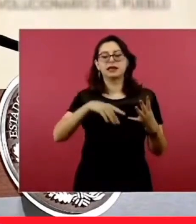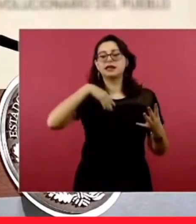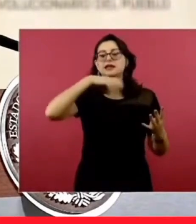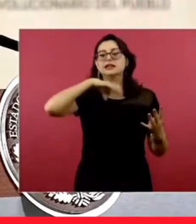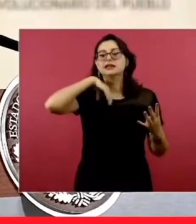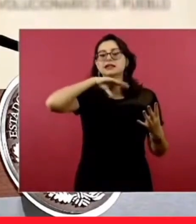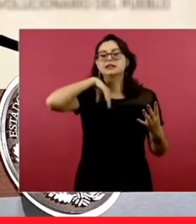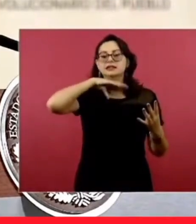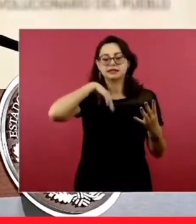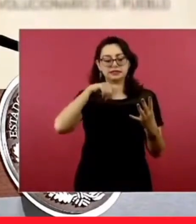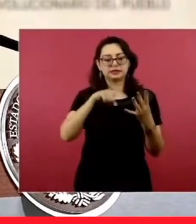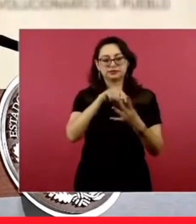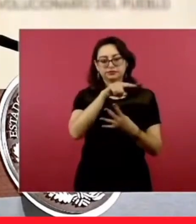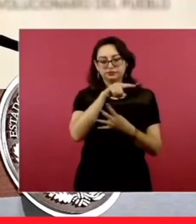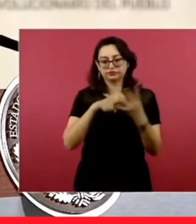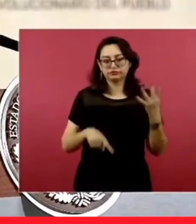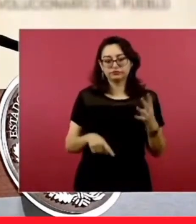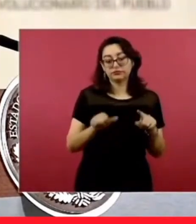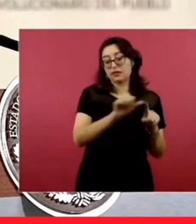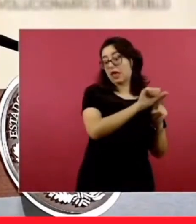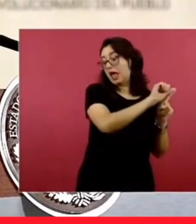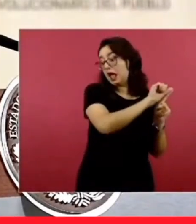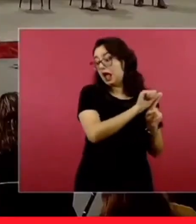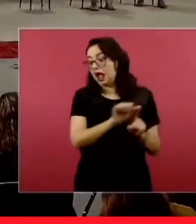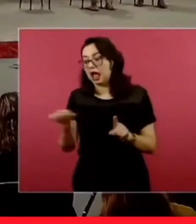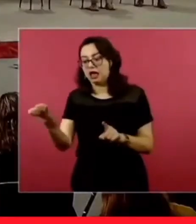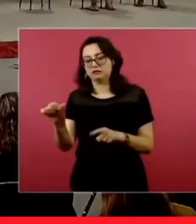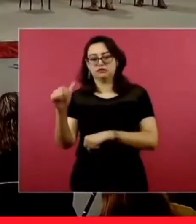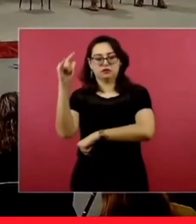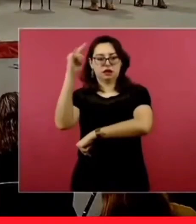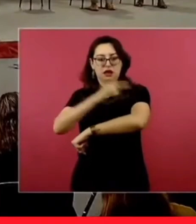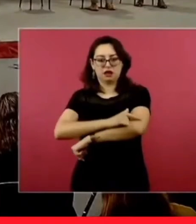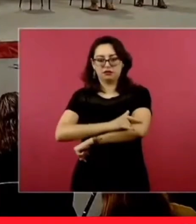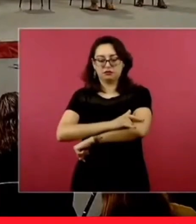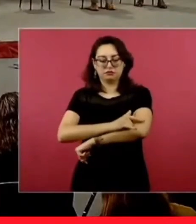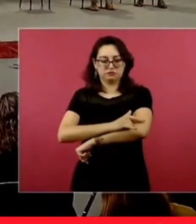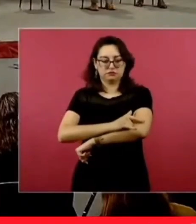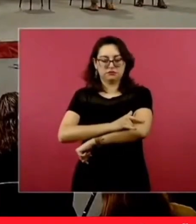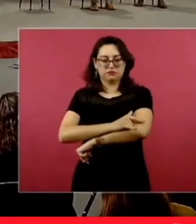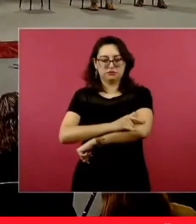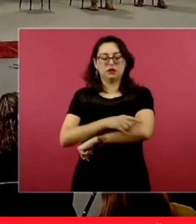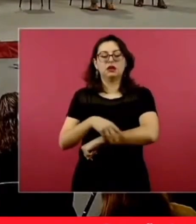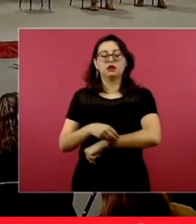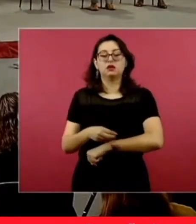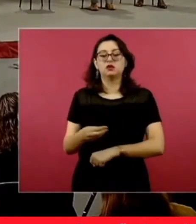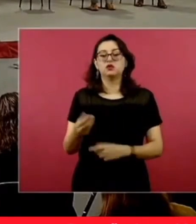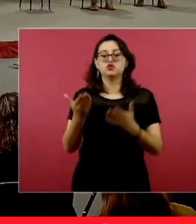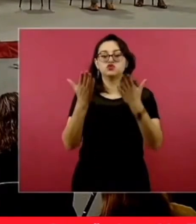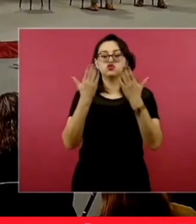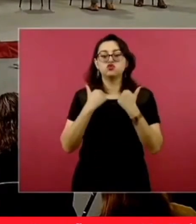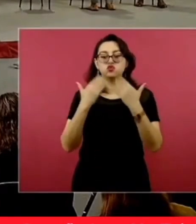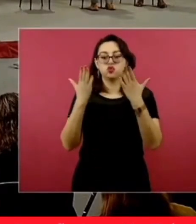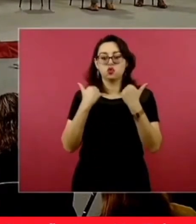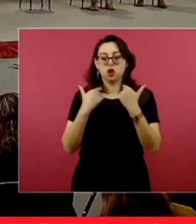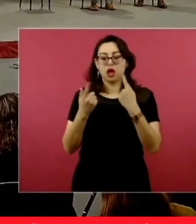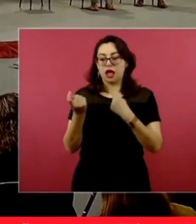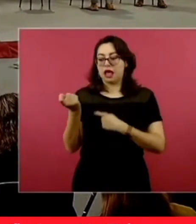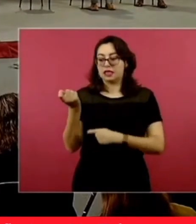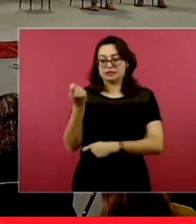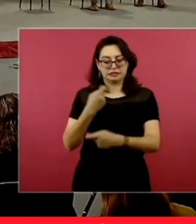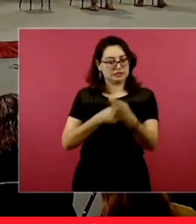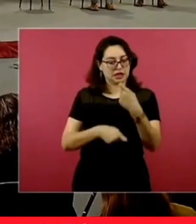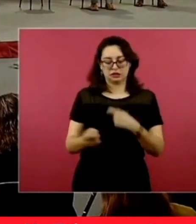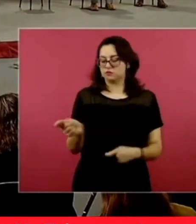aeropuerto Felipe Ángeles sin transbordo. Solo las estaciones de Tultitlán y de Cuautitlán sí tendrán que hacer